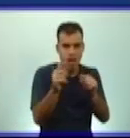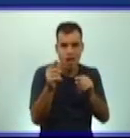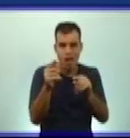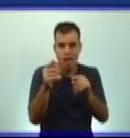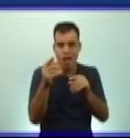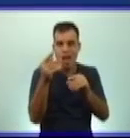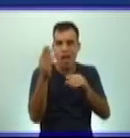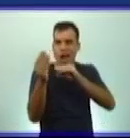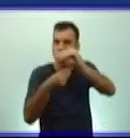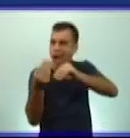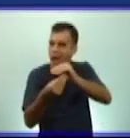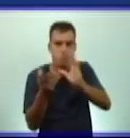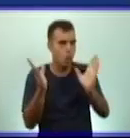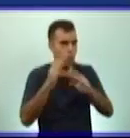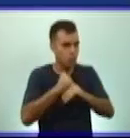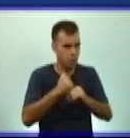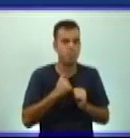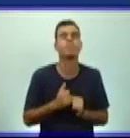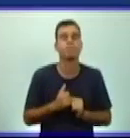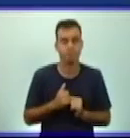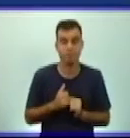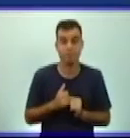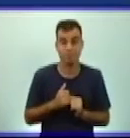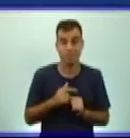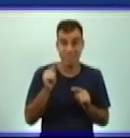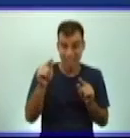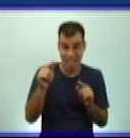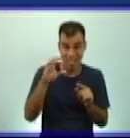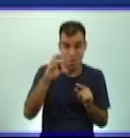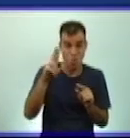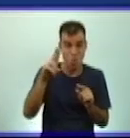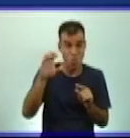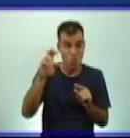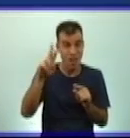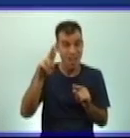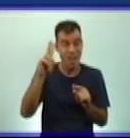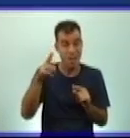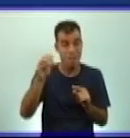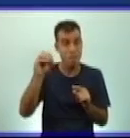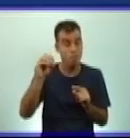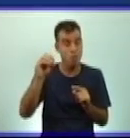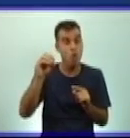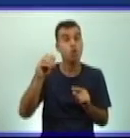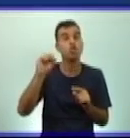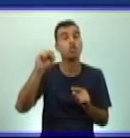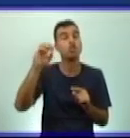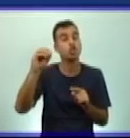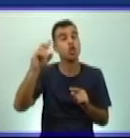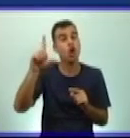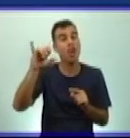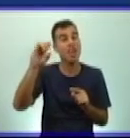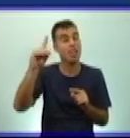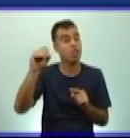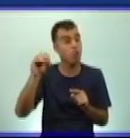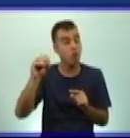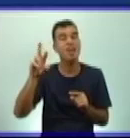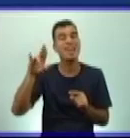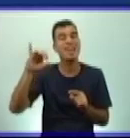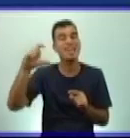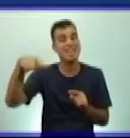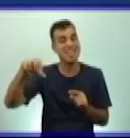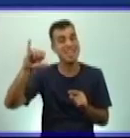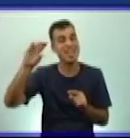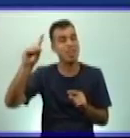Este modelo de cuerpo sólido se denomina o se denomina sólido rígido. Como mencionamos, sólido rígido